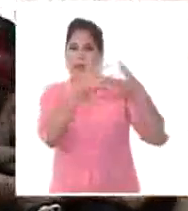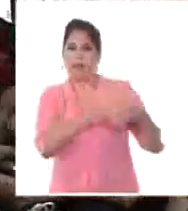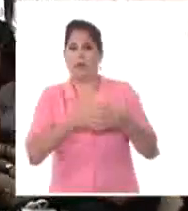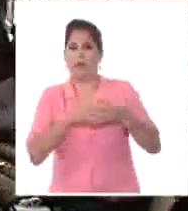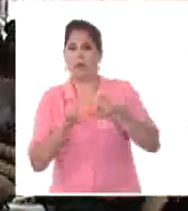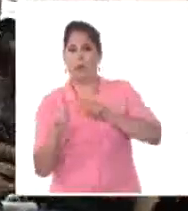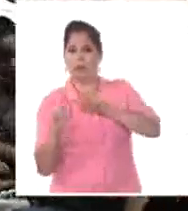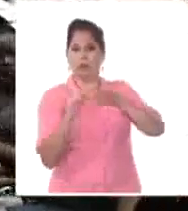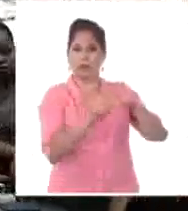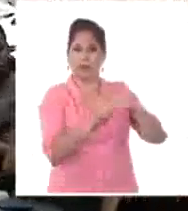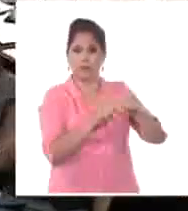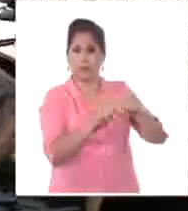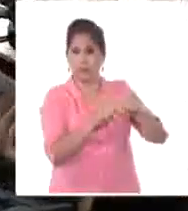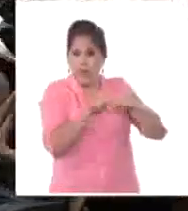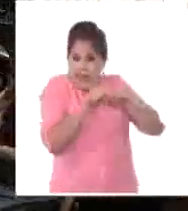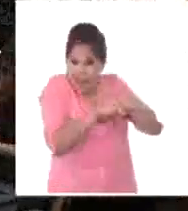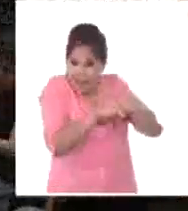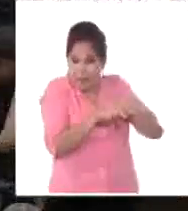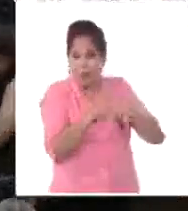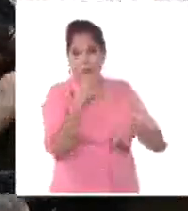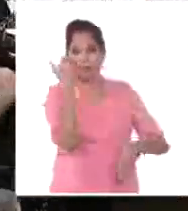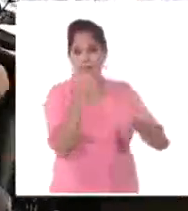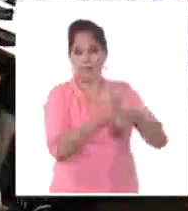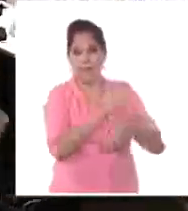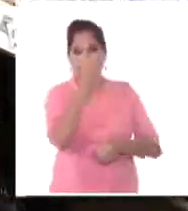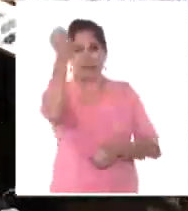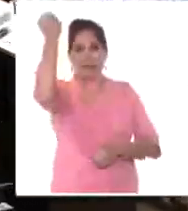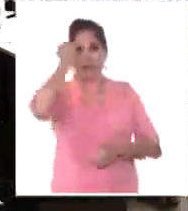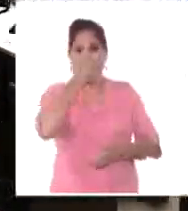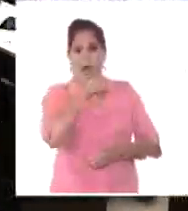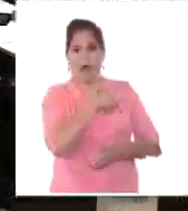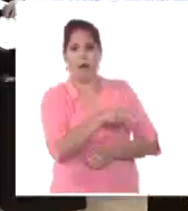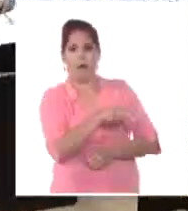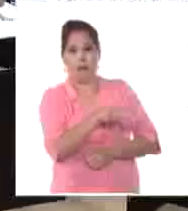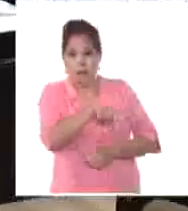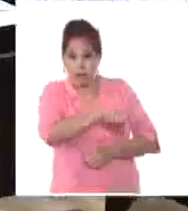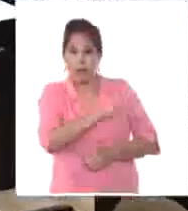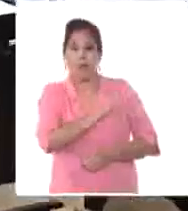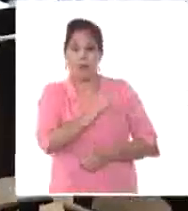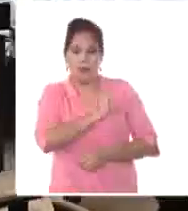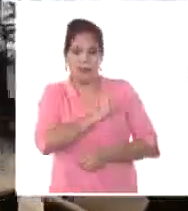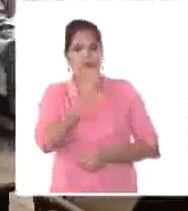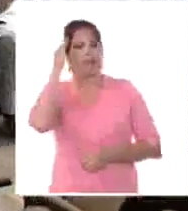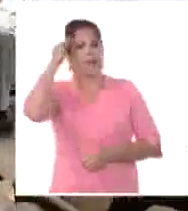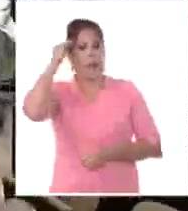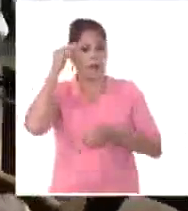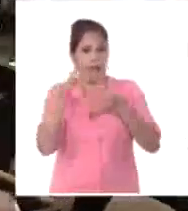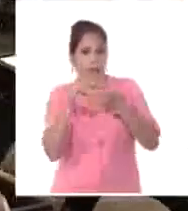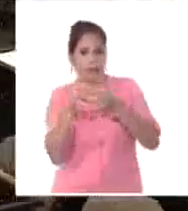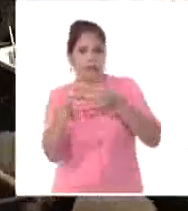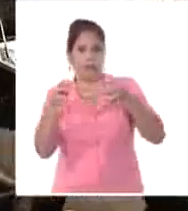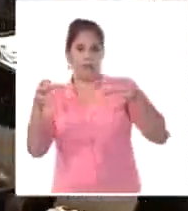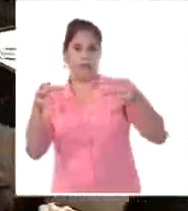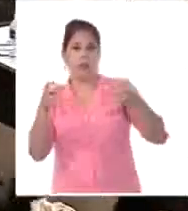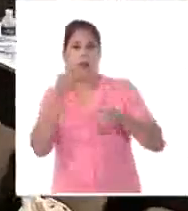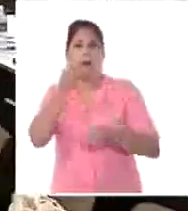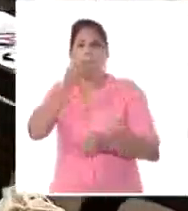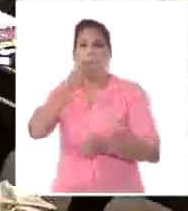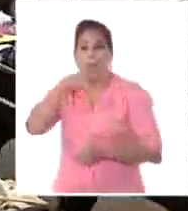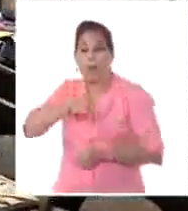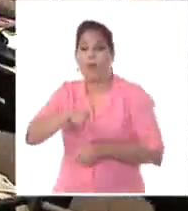Norteamérica. Ahí está la trampa de esta doctrina. Y eso es lo que tenemos que saber deslindar para poder